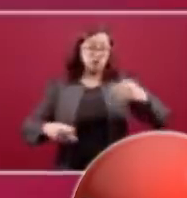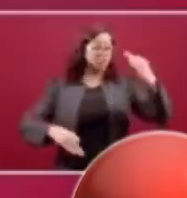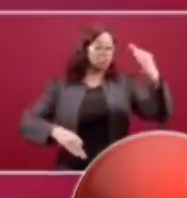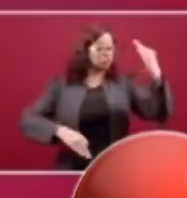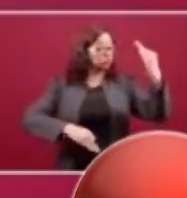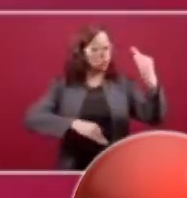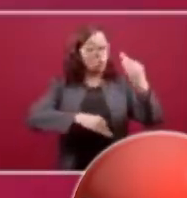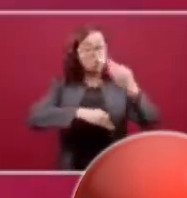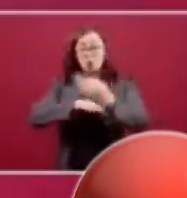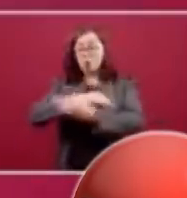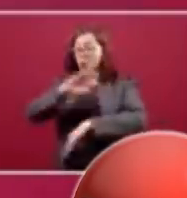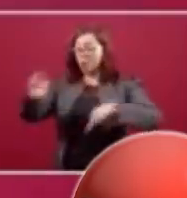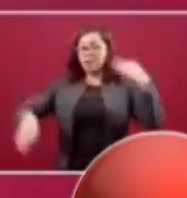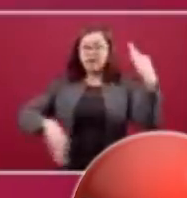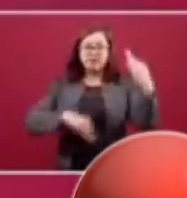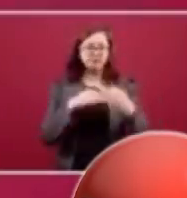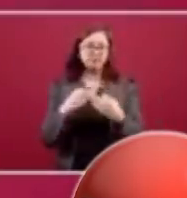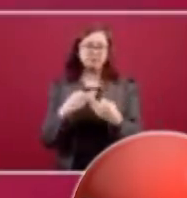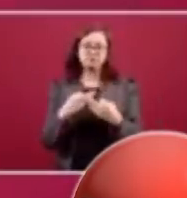libremente